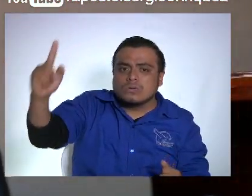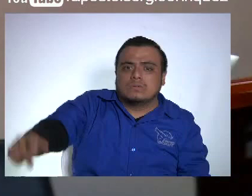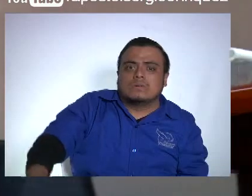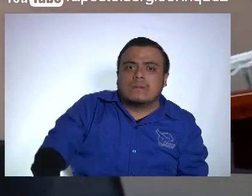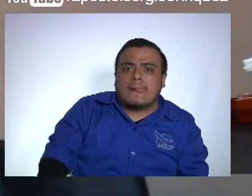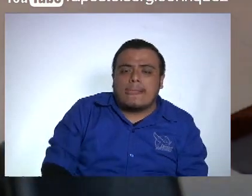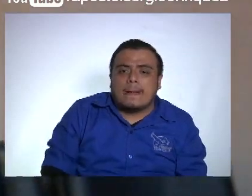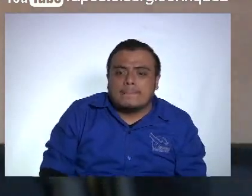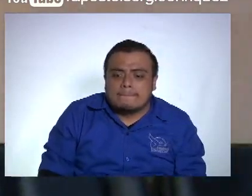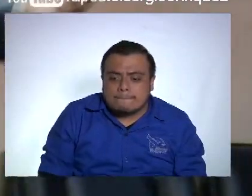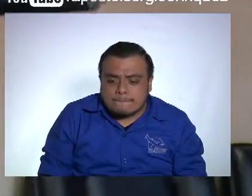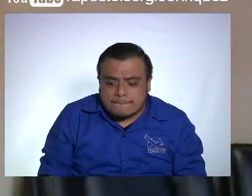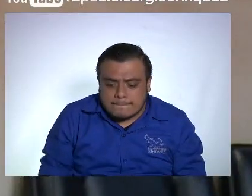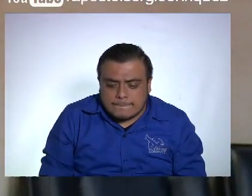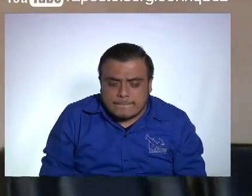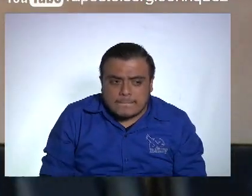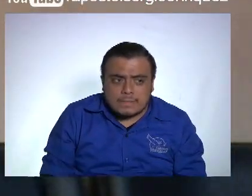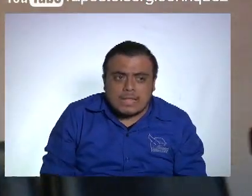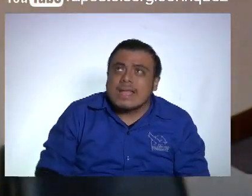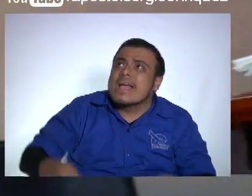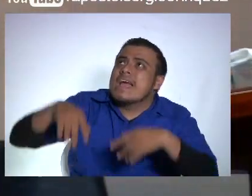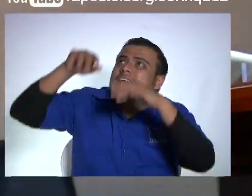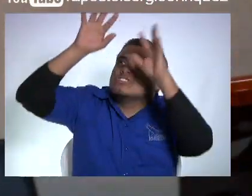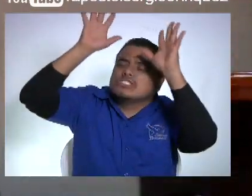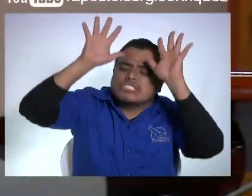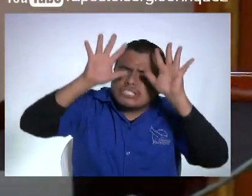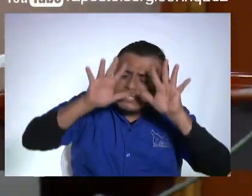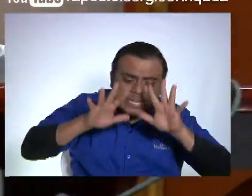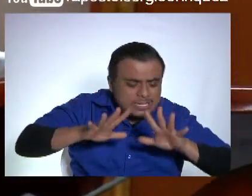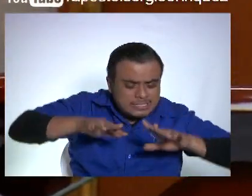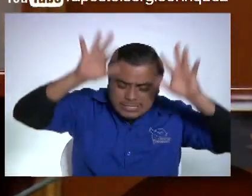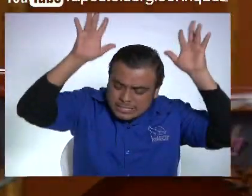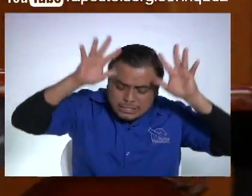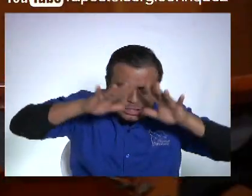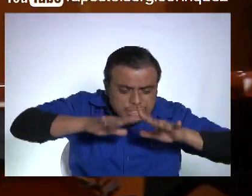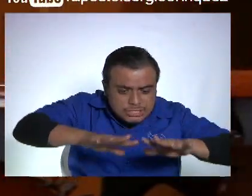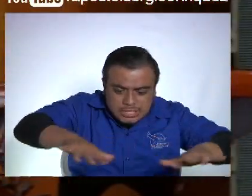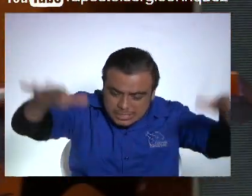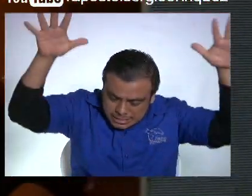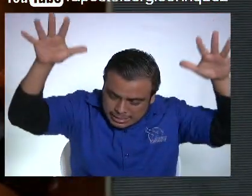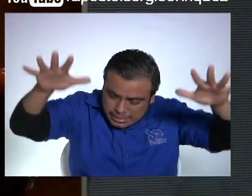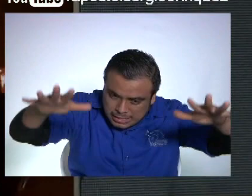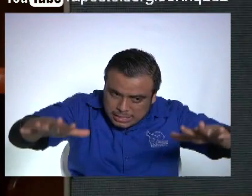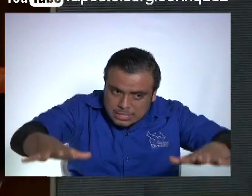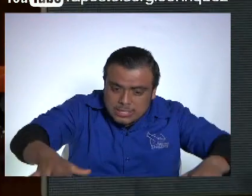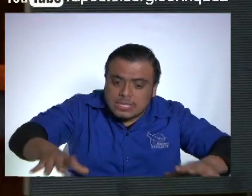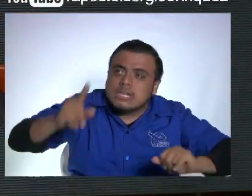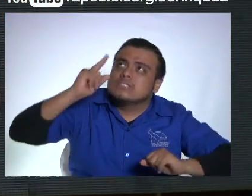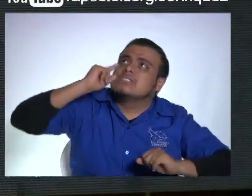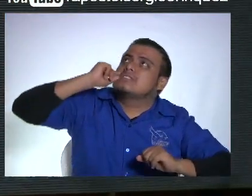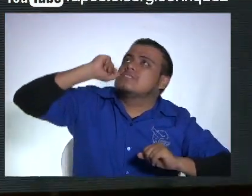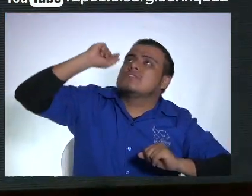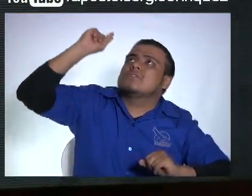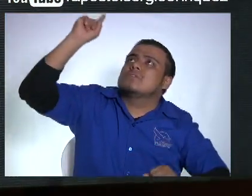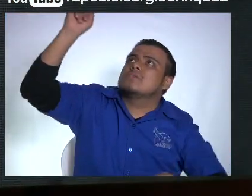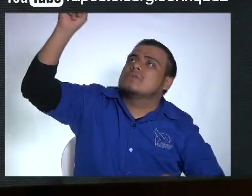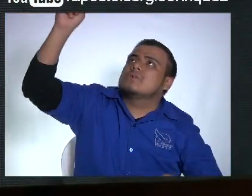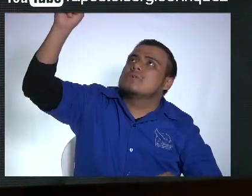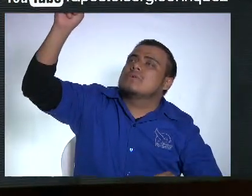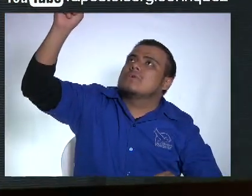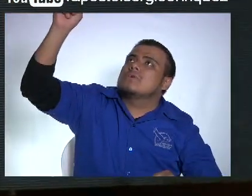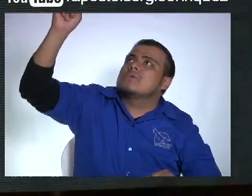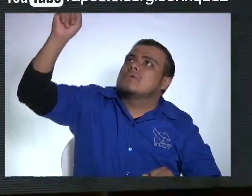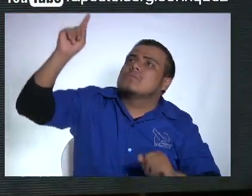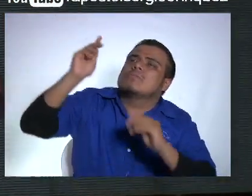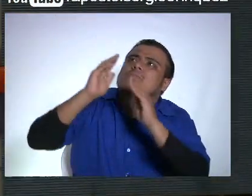Jesús. Oh, desciende en medio de tu pueblo en esta noche. Sé tú el que